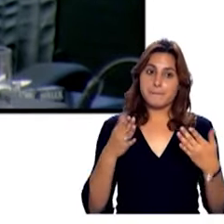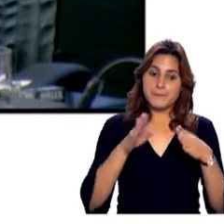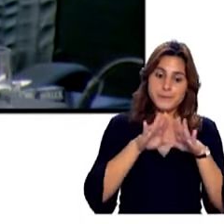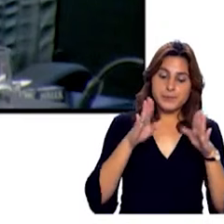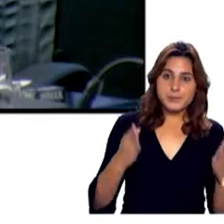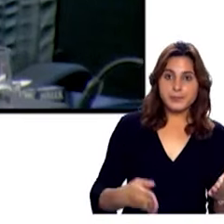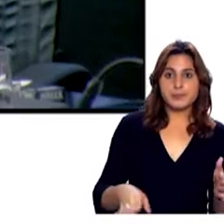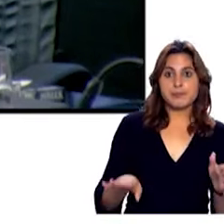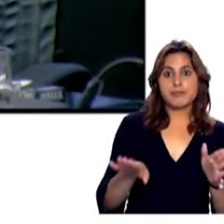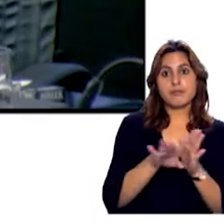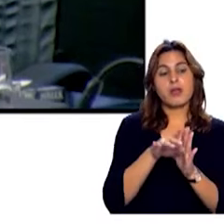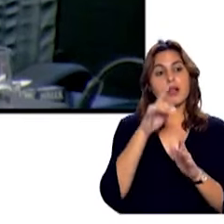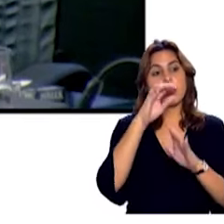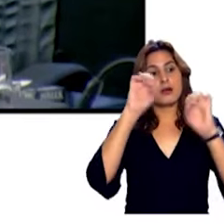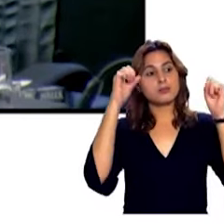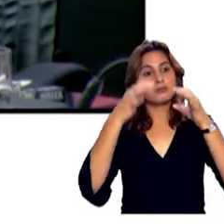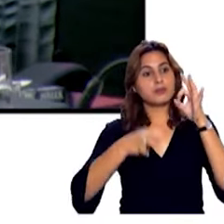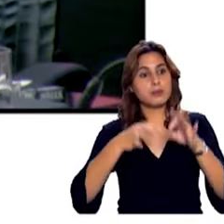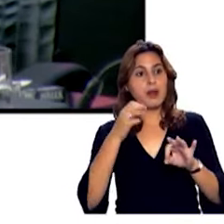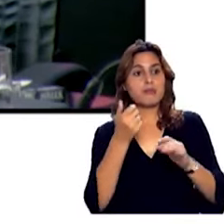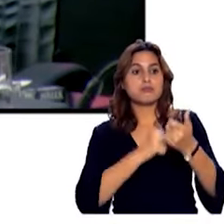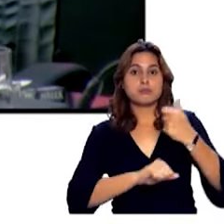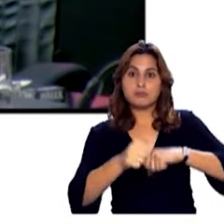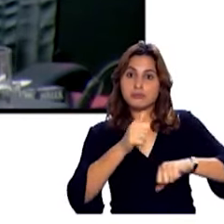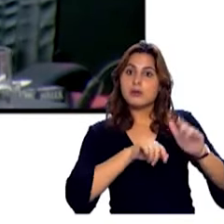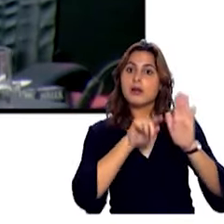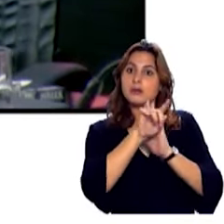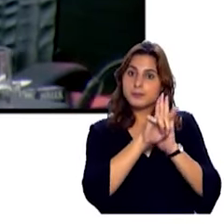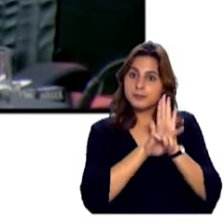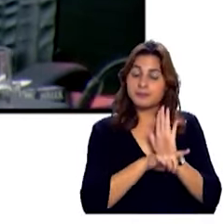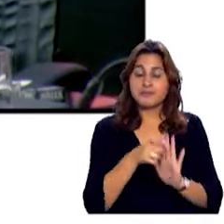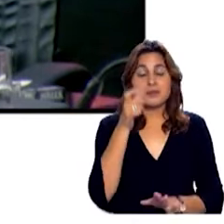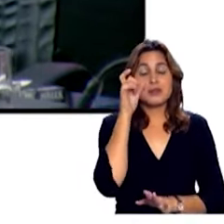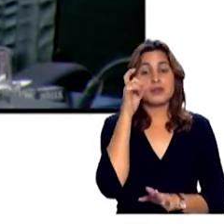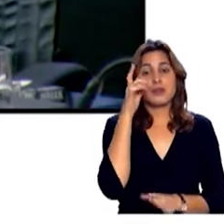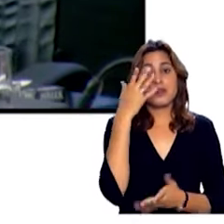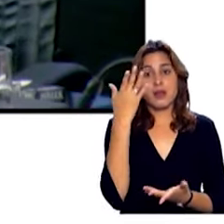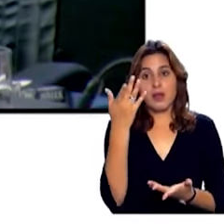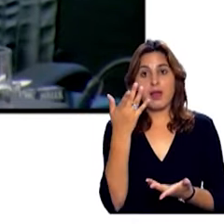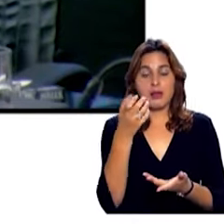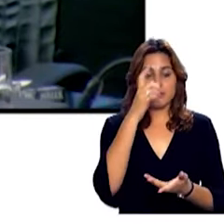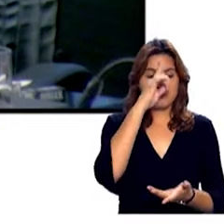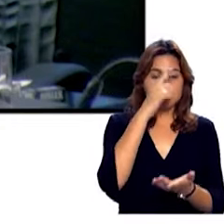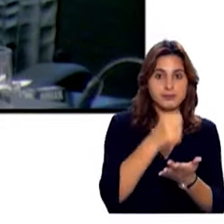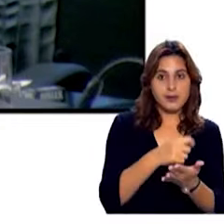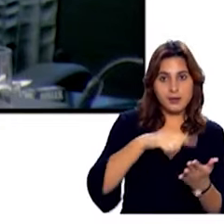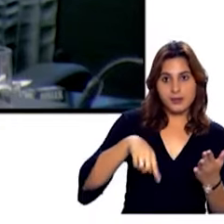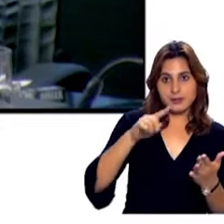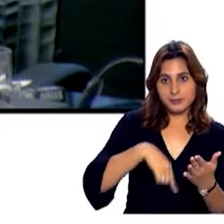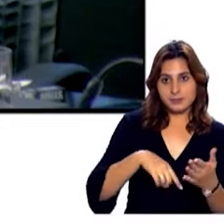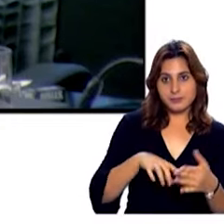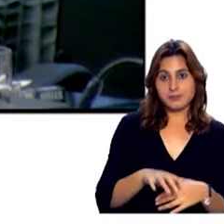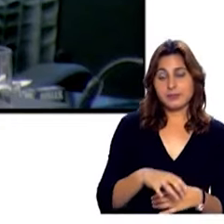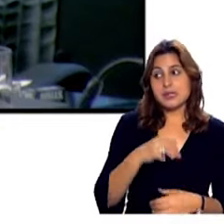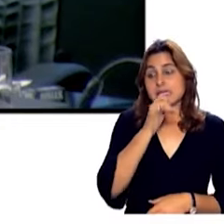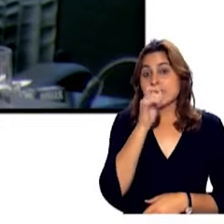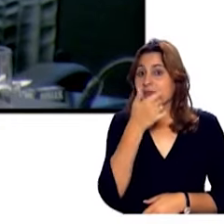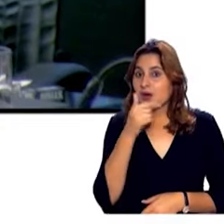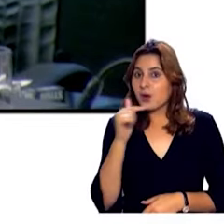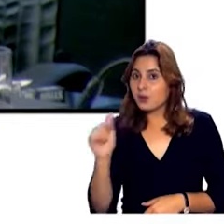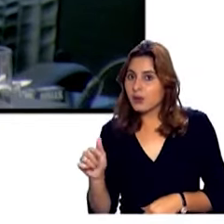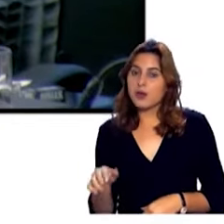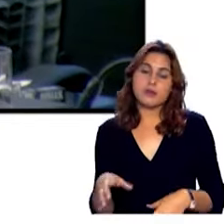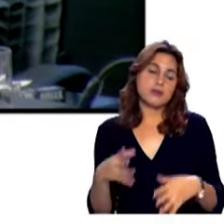anal si tiene intercional siene intercional también se admite por una providencia motivada Entonces como